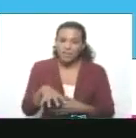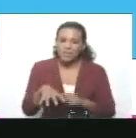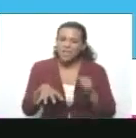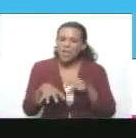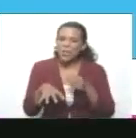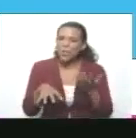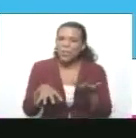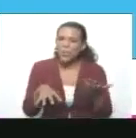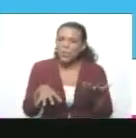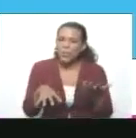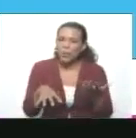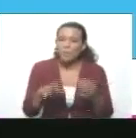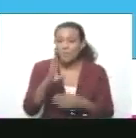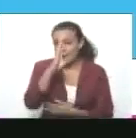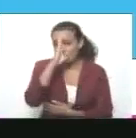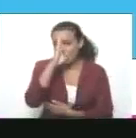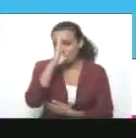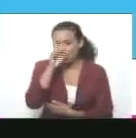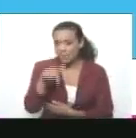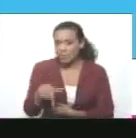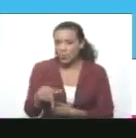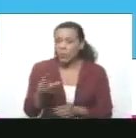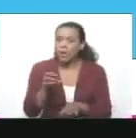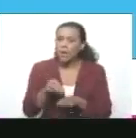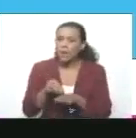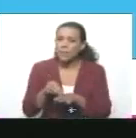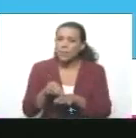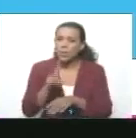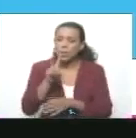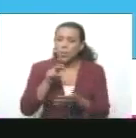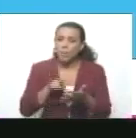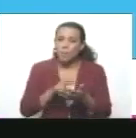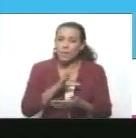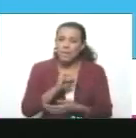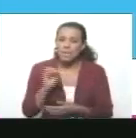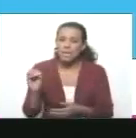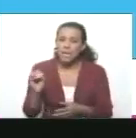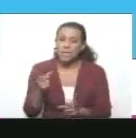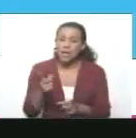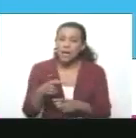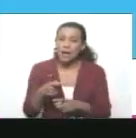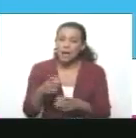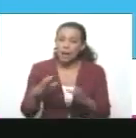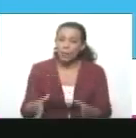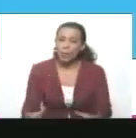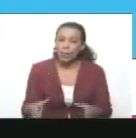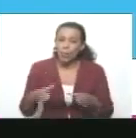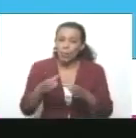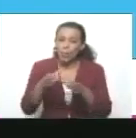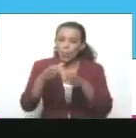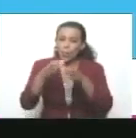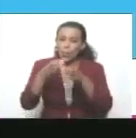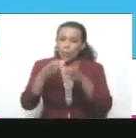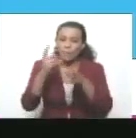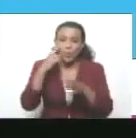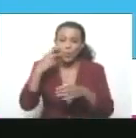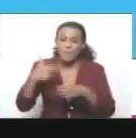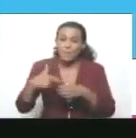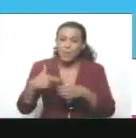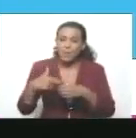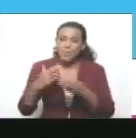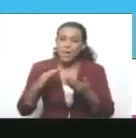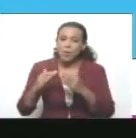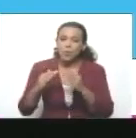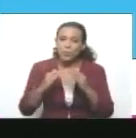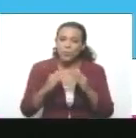de esta semana es Barinas, donde se solicitó la entrega de 2.000 cilindros de gas doméstico. Por eso, PDVSA Gas Comunal